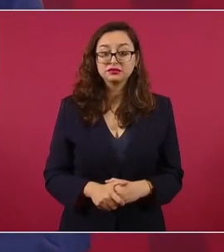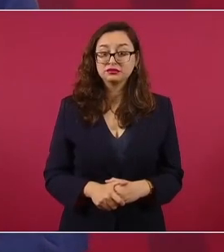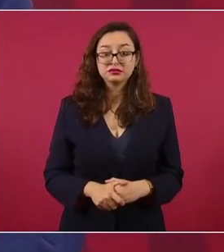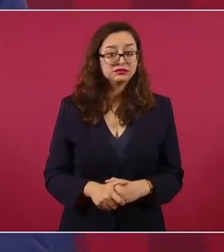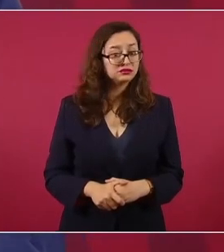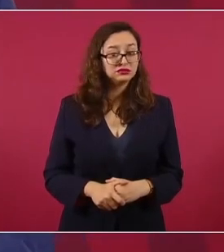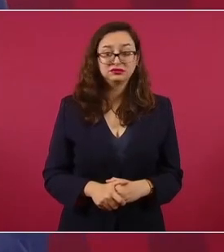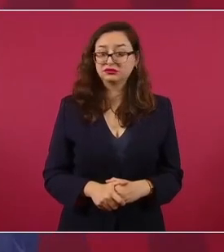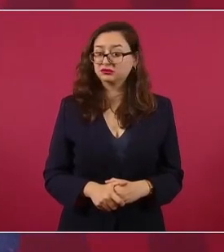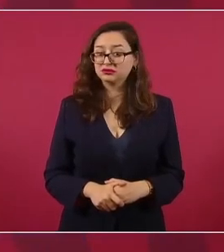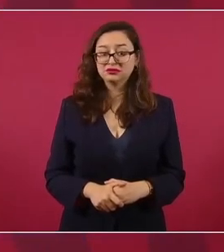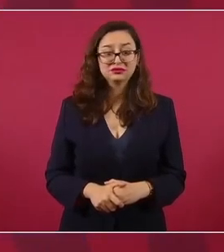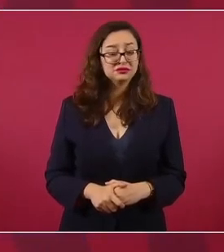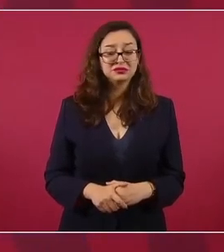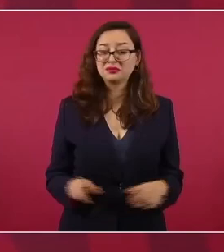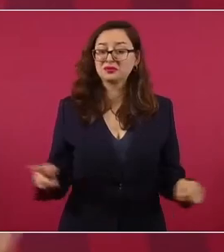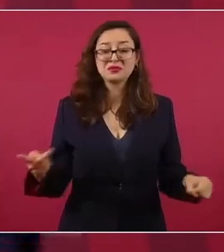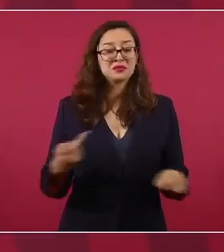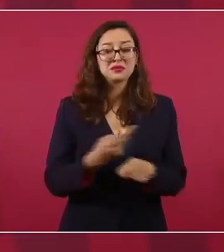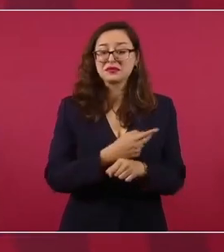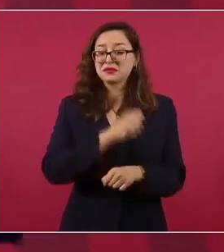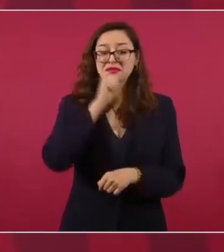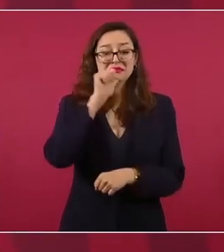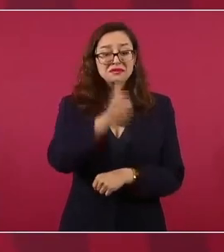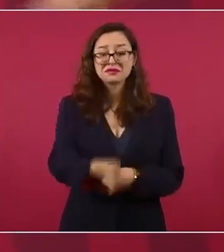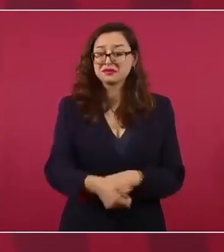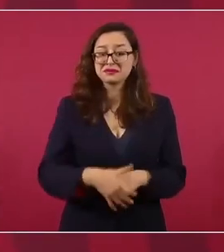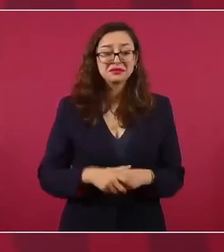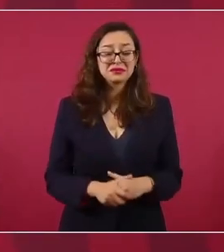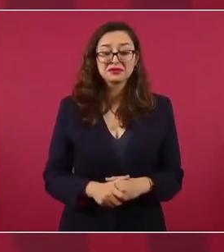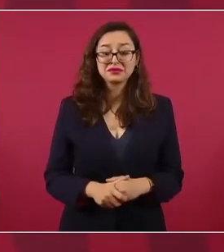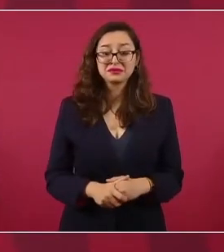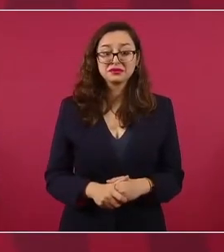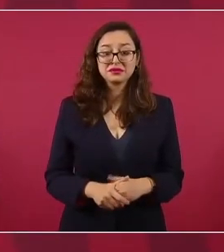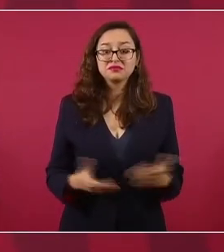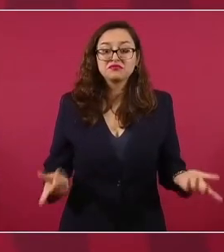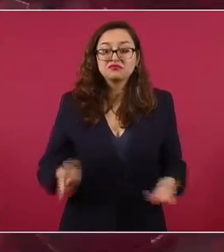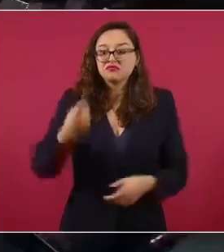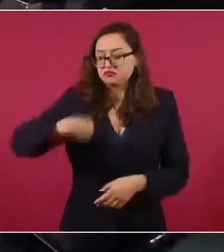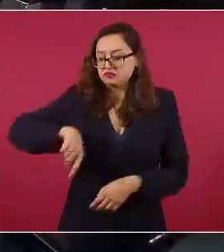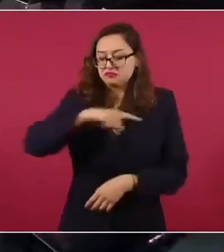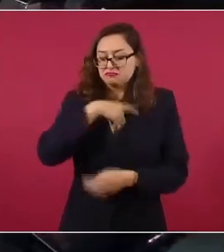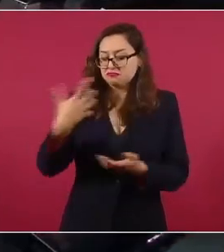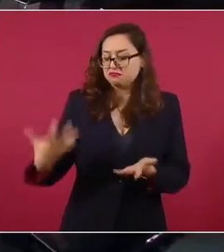No, no, no, no, no, no, no, no, no pasa nada porque ¿cómo ganamos nosotros?